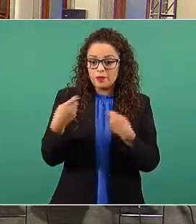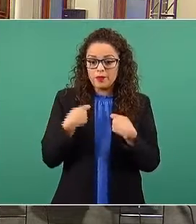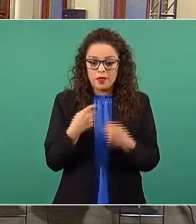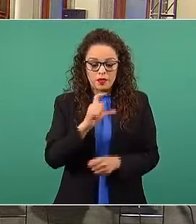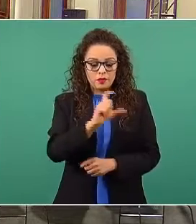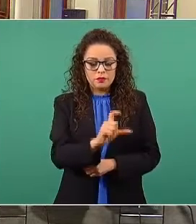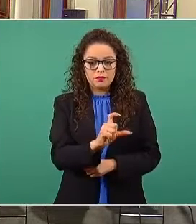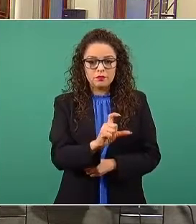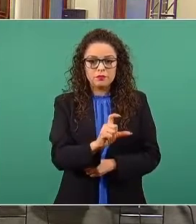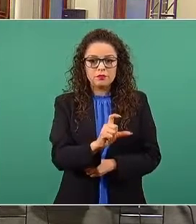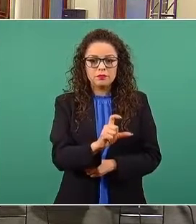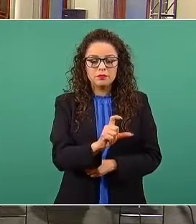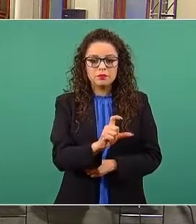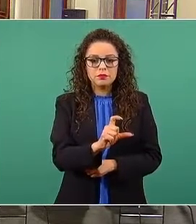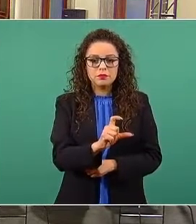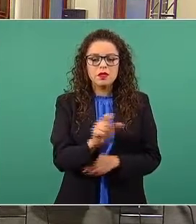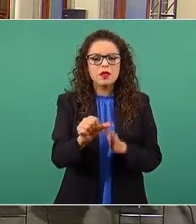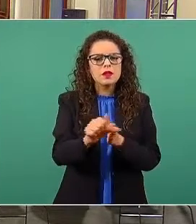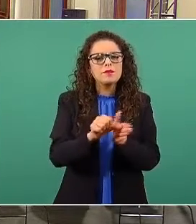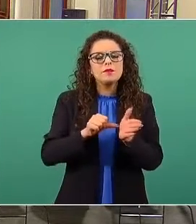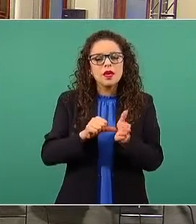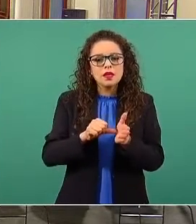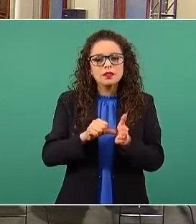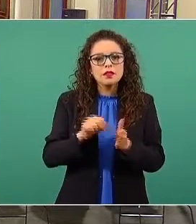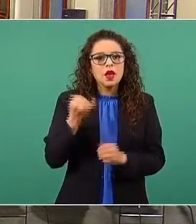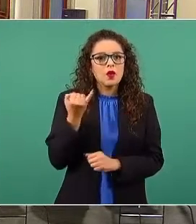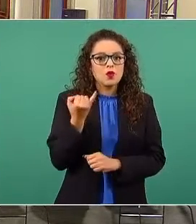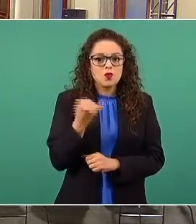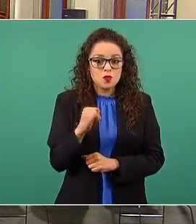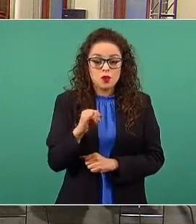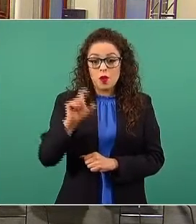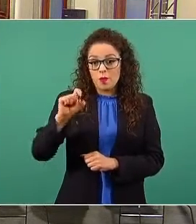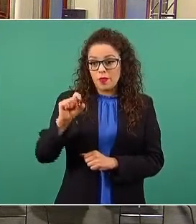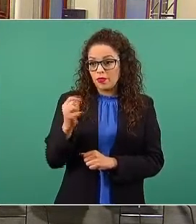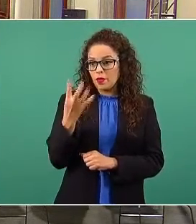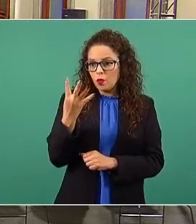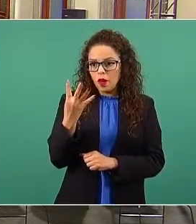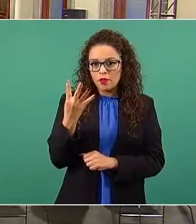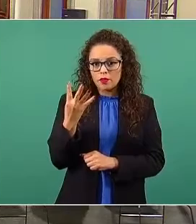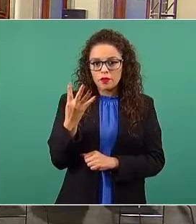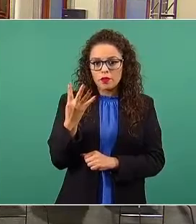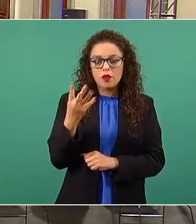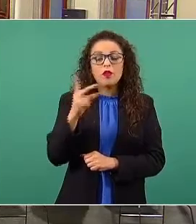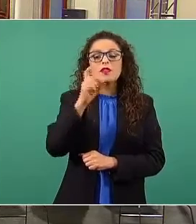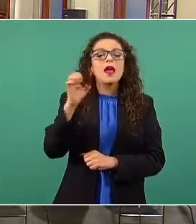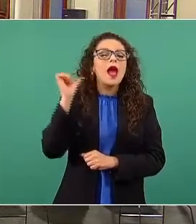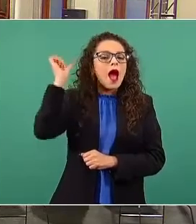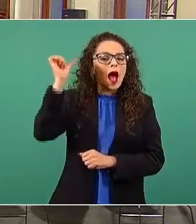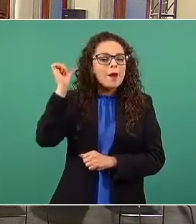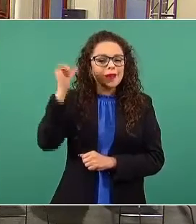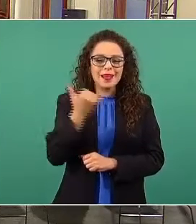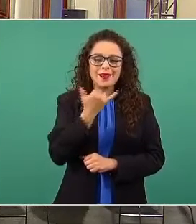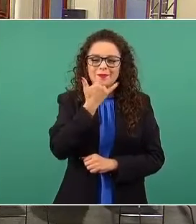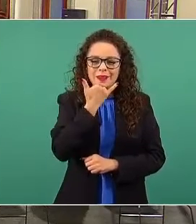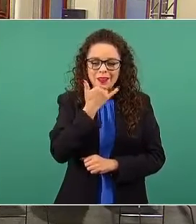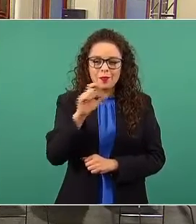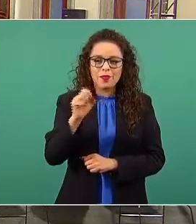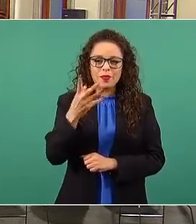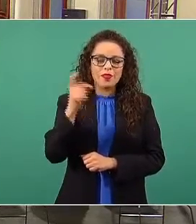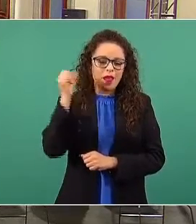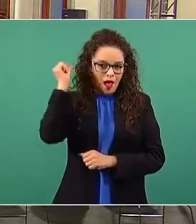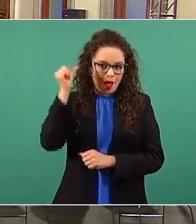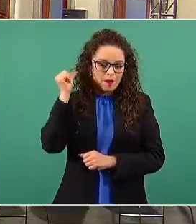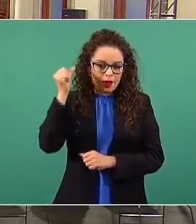tocó fue en el mes de junio, el 24 de abril, perdón, y me aplicaron la primera